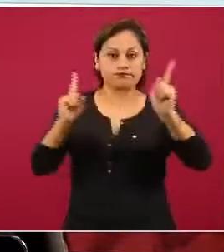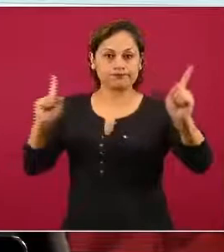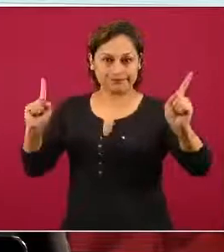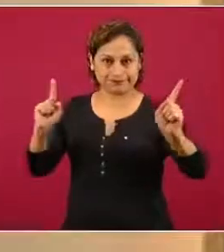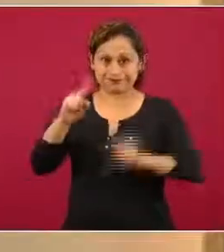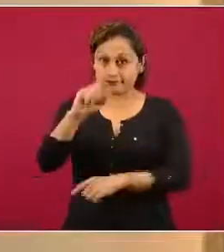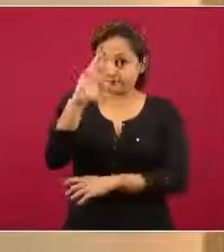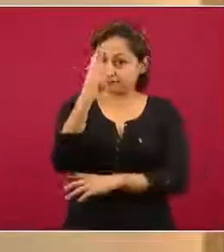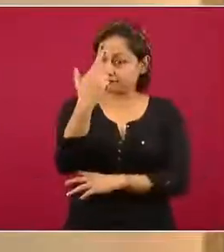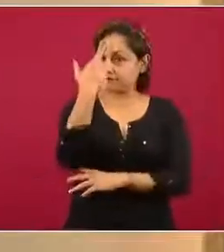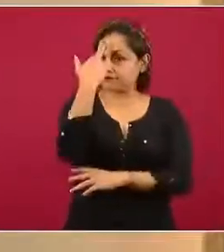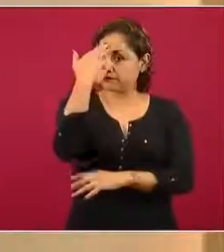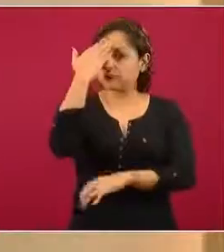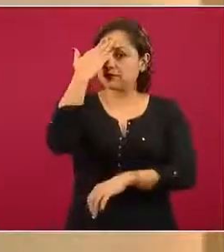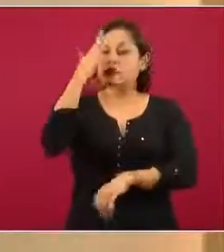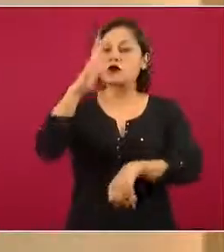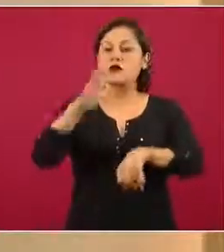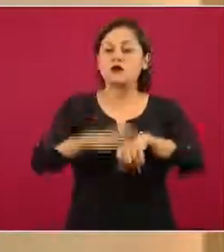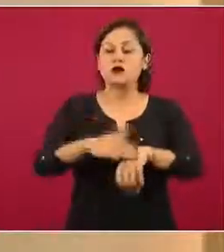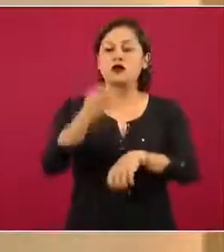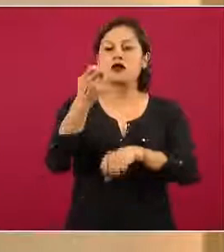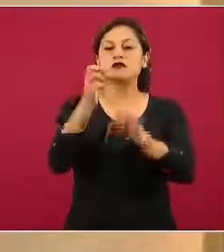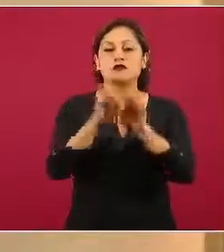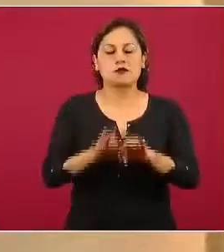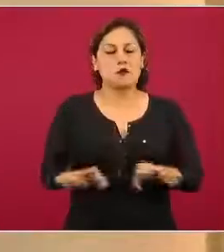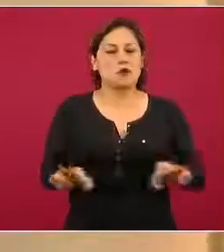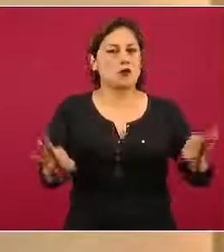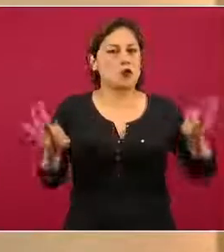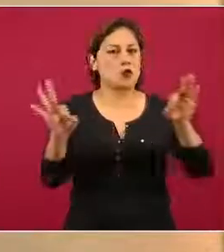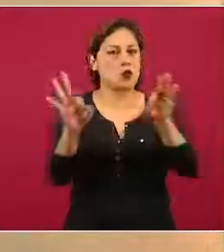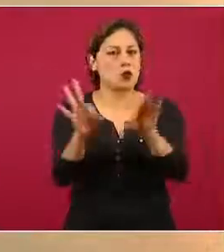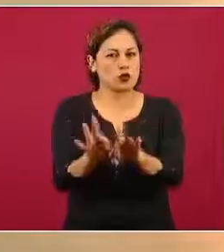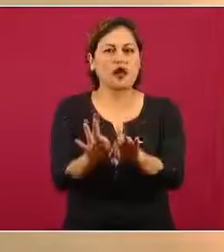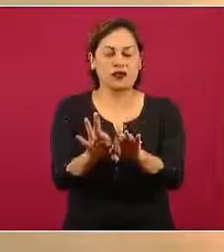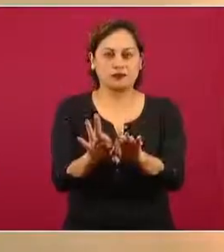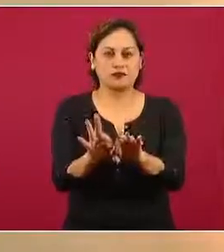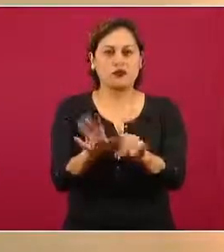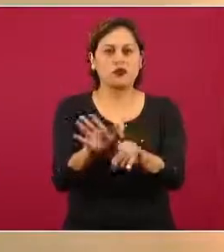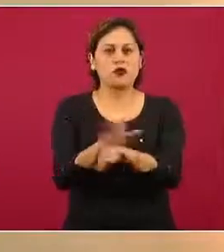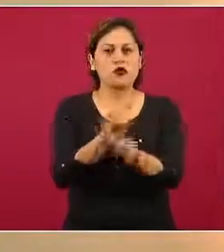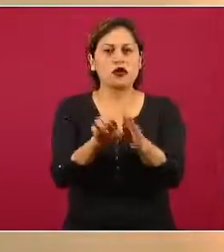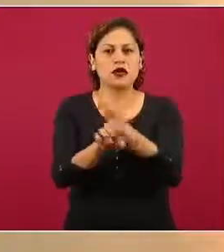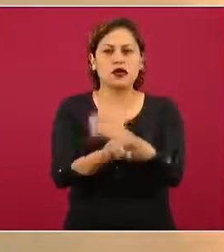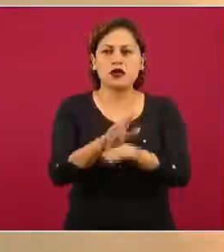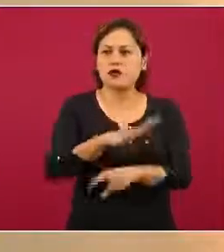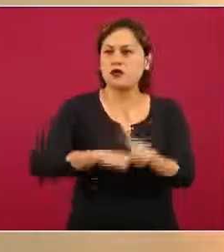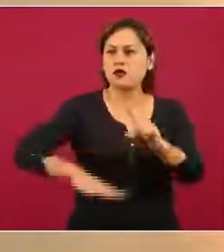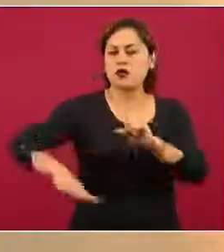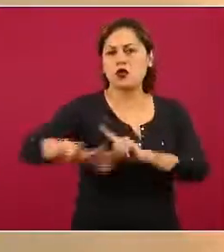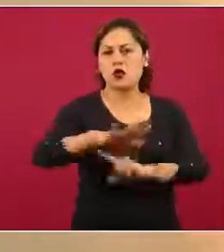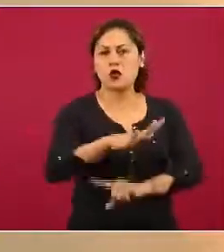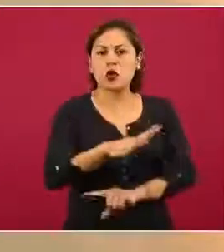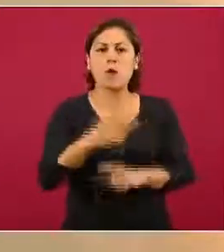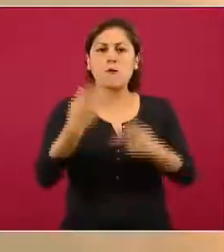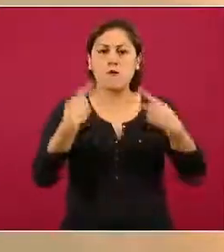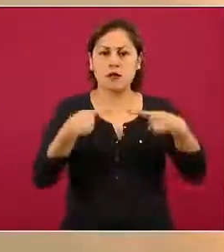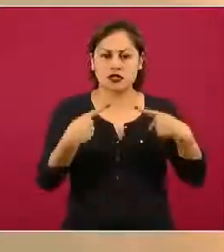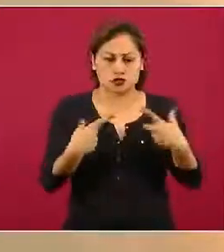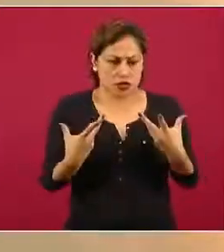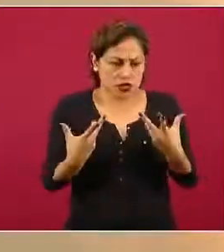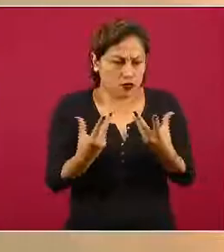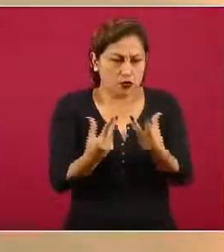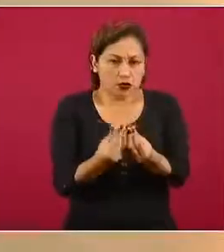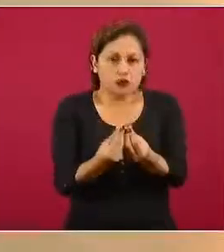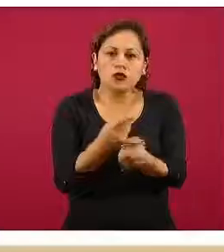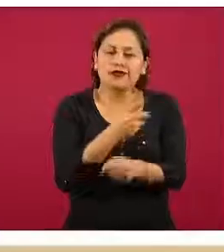Esto, ¿no? También es fundamental. Las medidas sociales para reducir la frecuencia también que se tiene